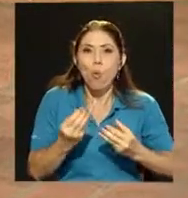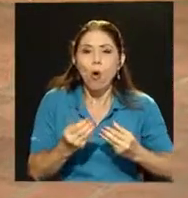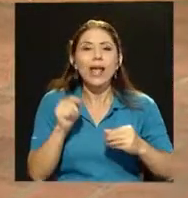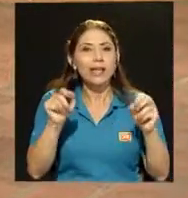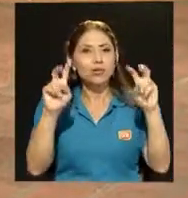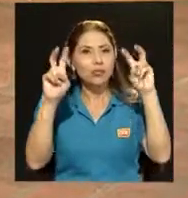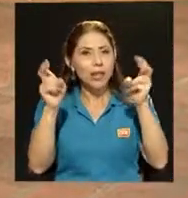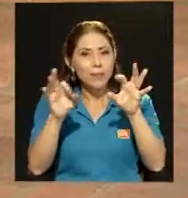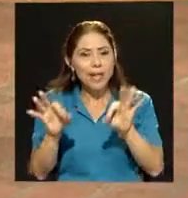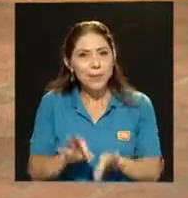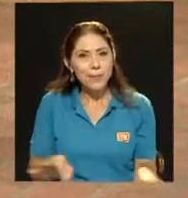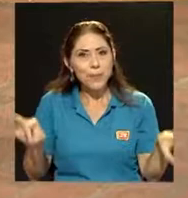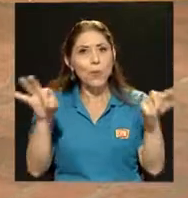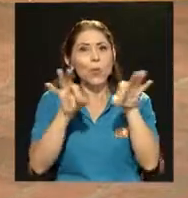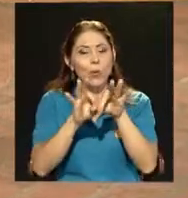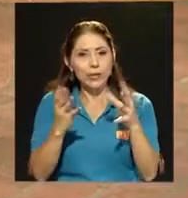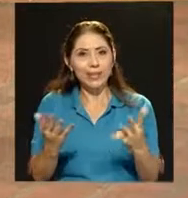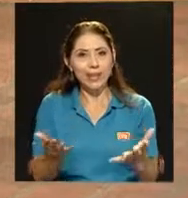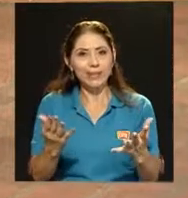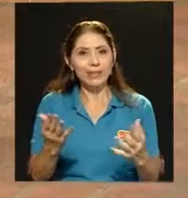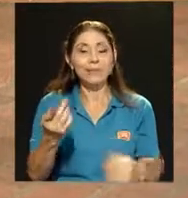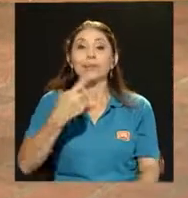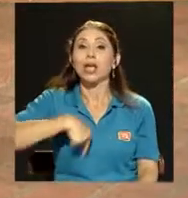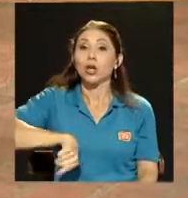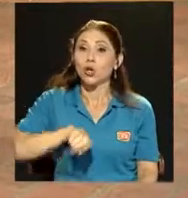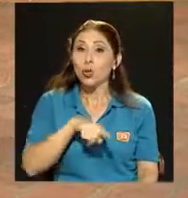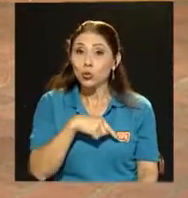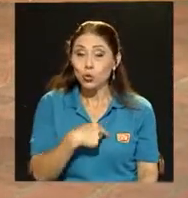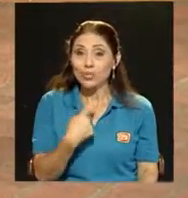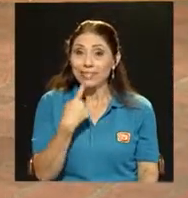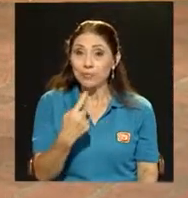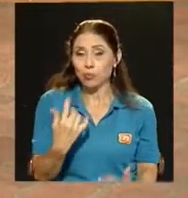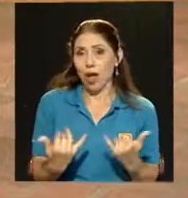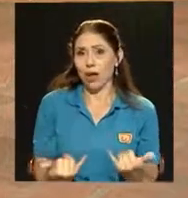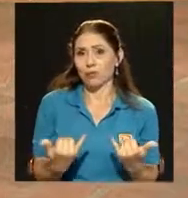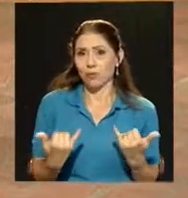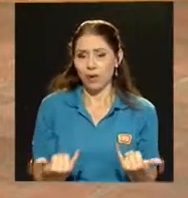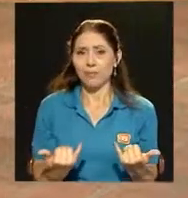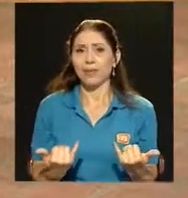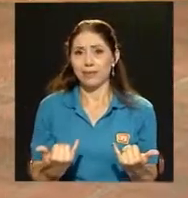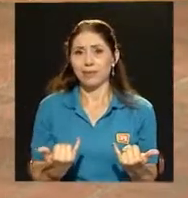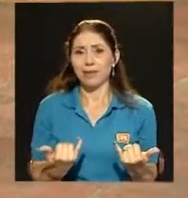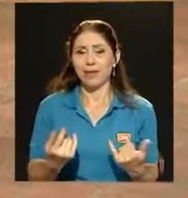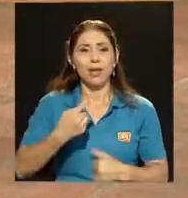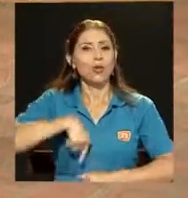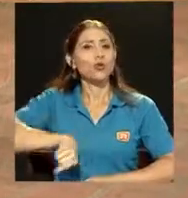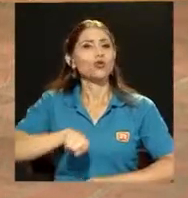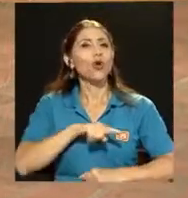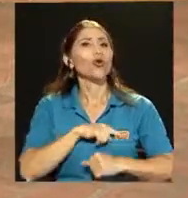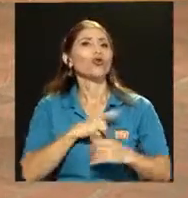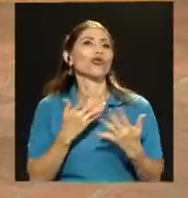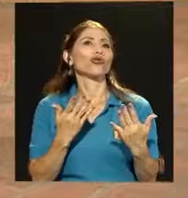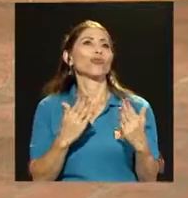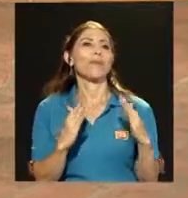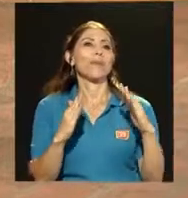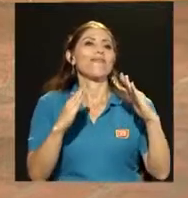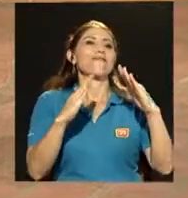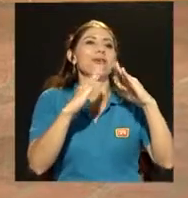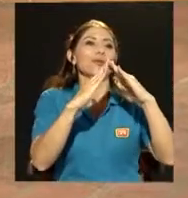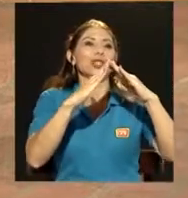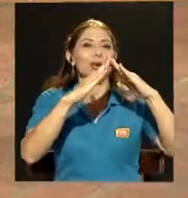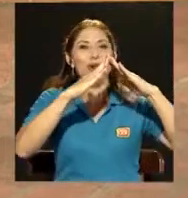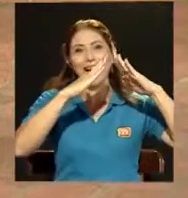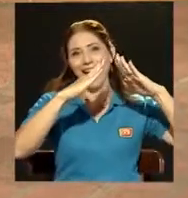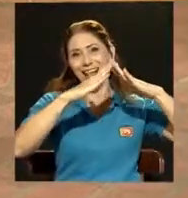importante. Nosotros venimos diciendo que actualmente nosotros vivimos en una casa que tiene un